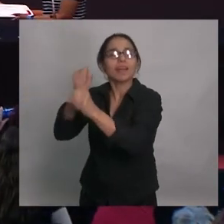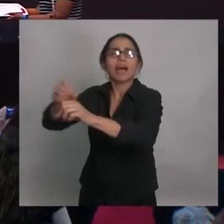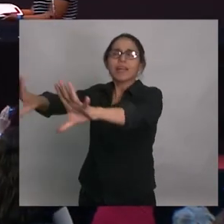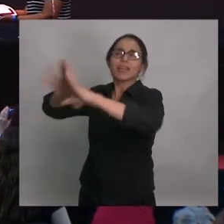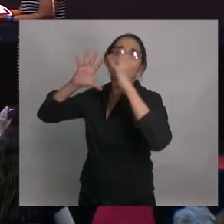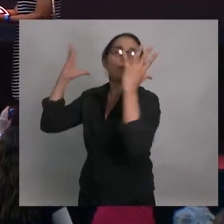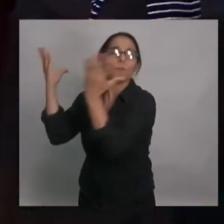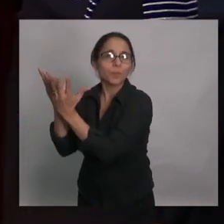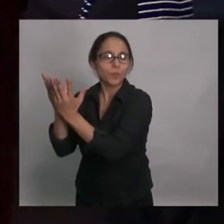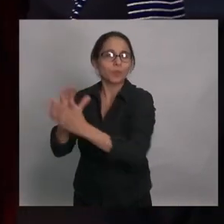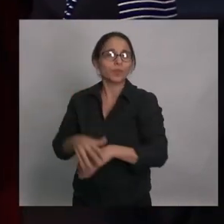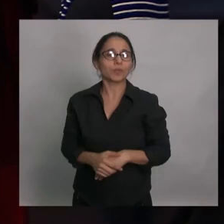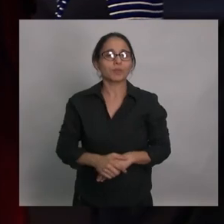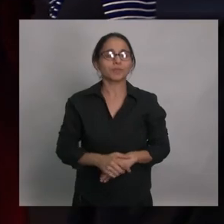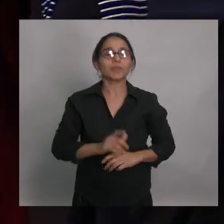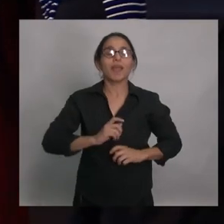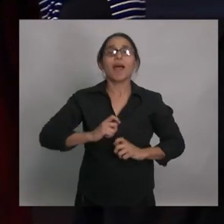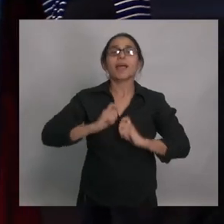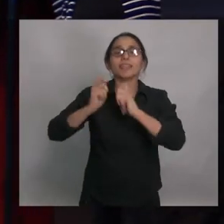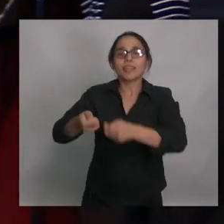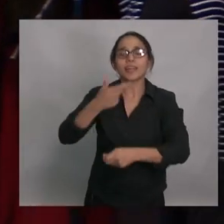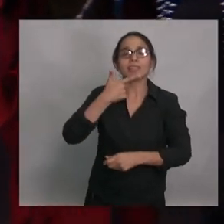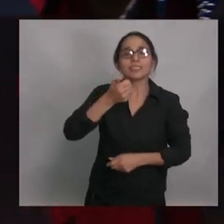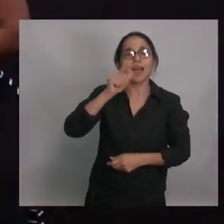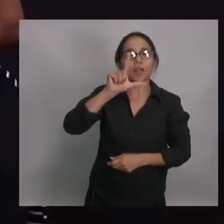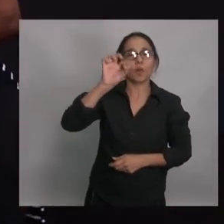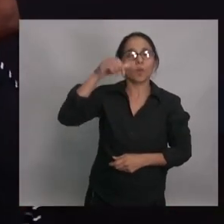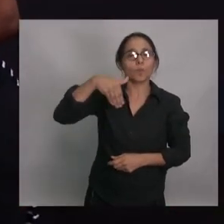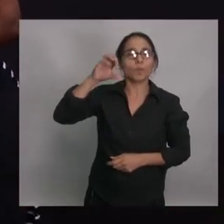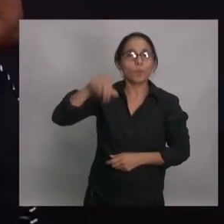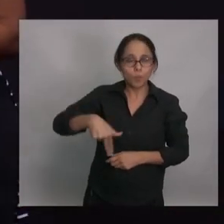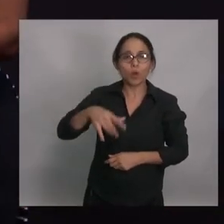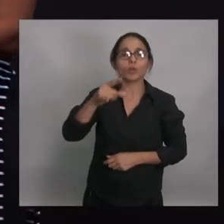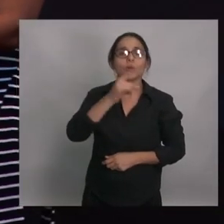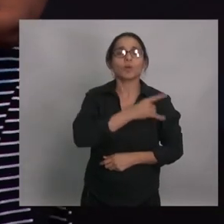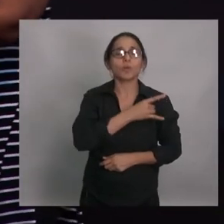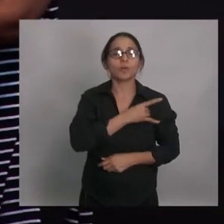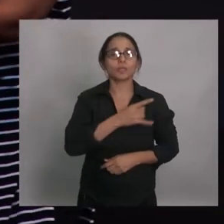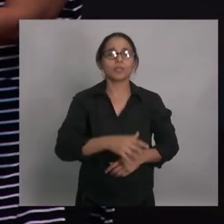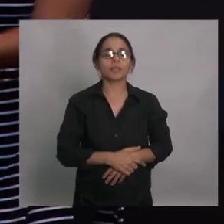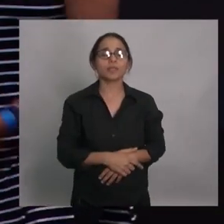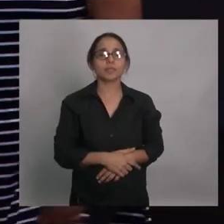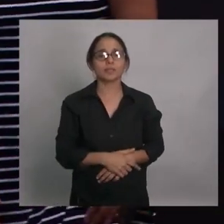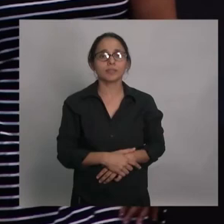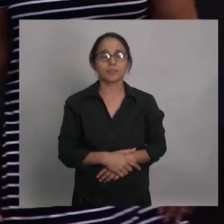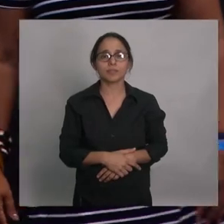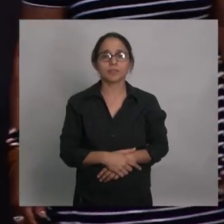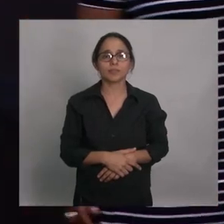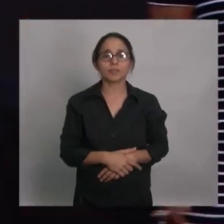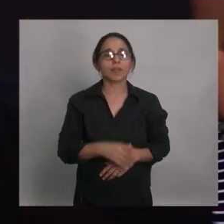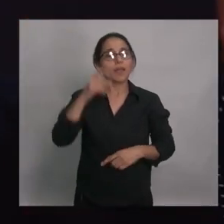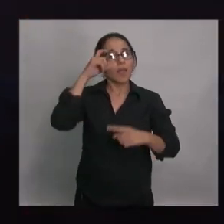regala leticia salomón de la universidad nacional de un y una limo gómez el ex